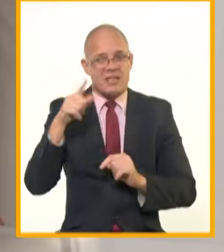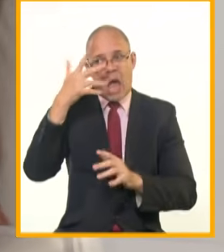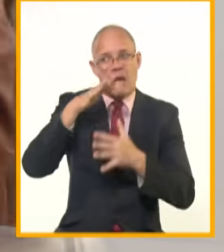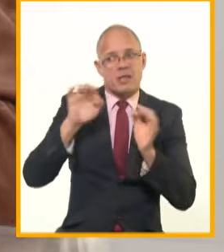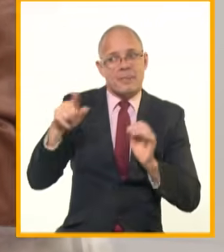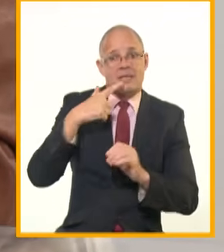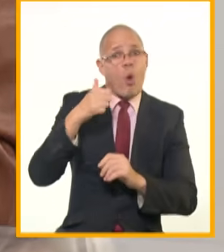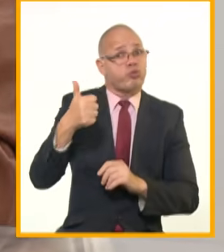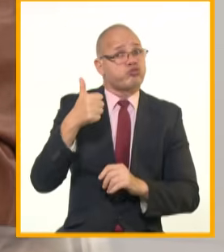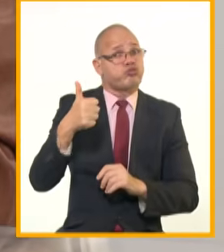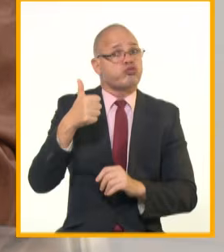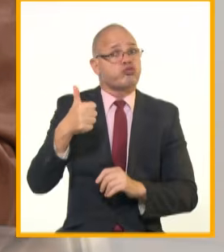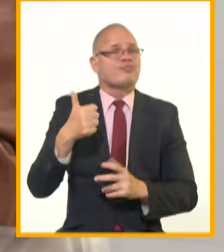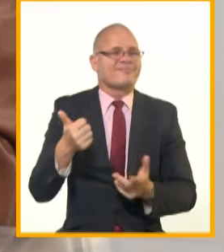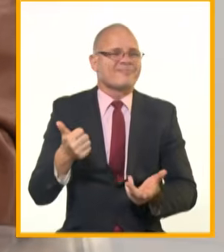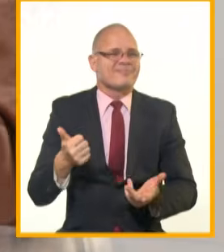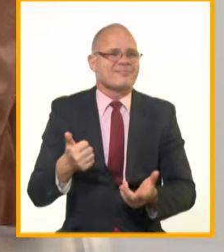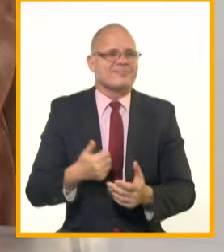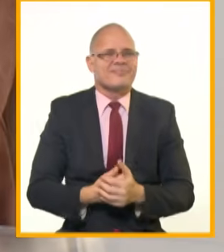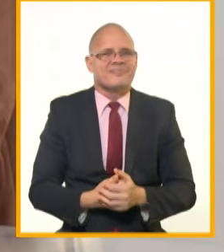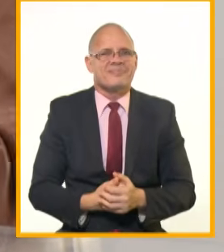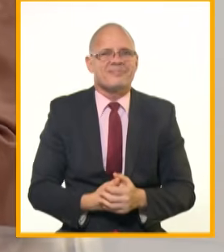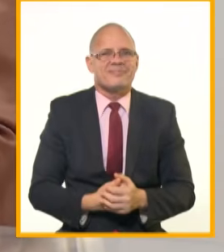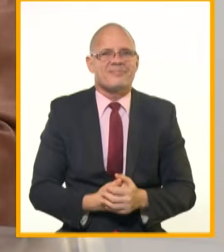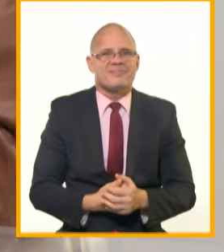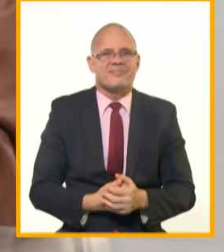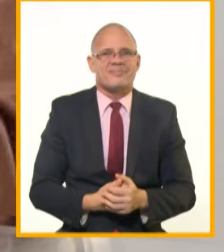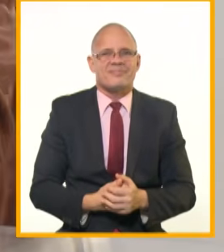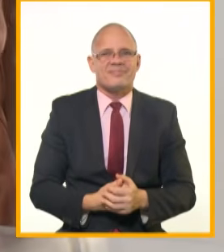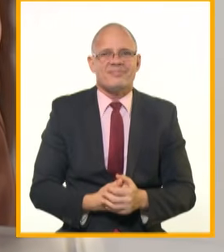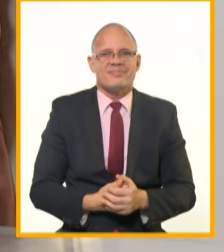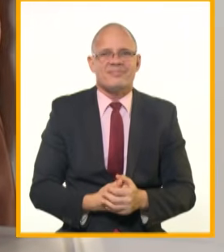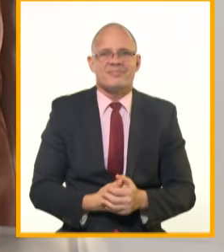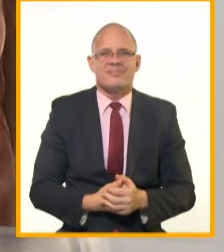veces nosotros no